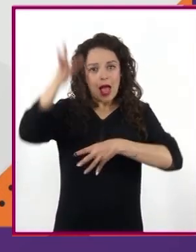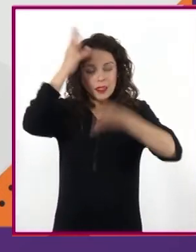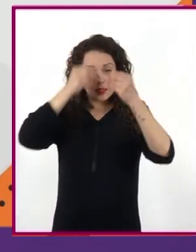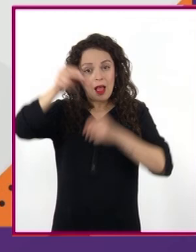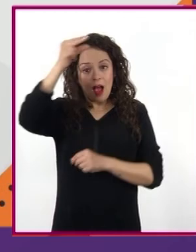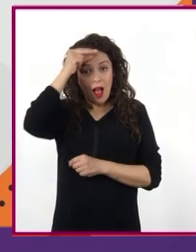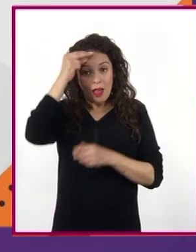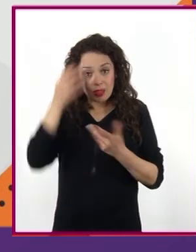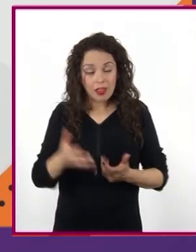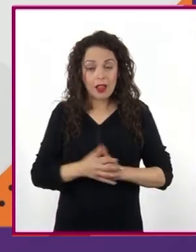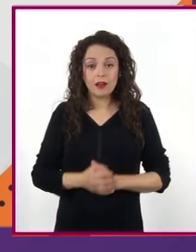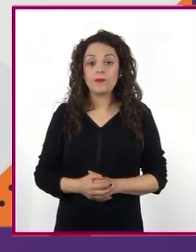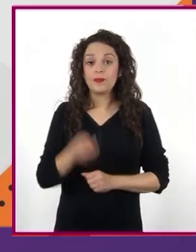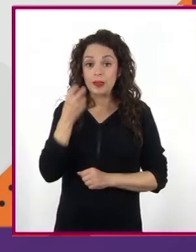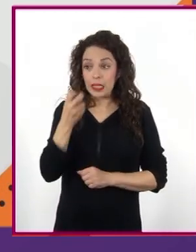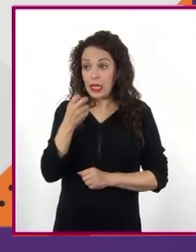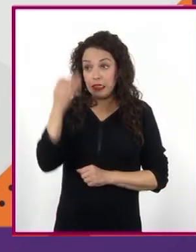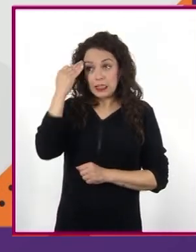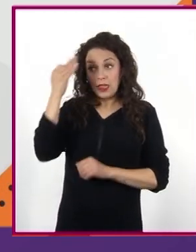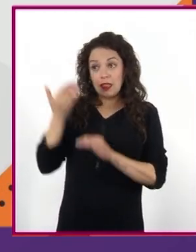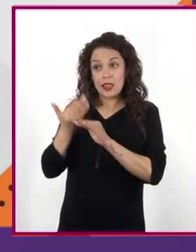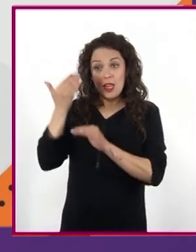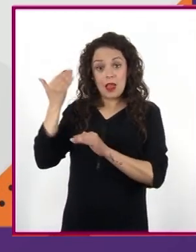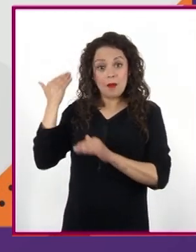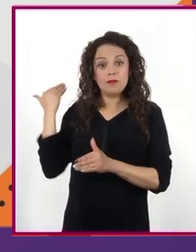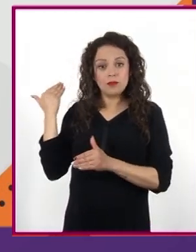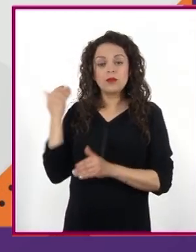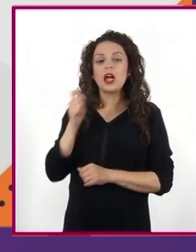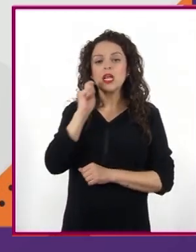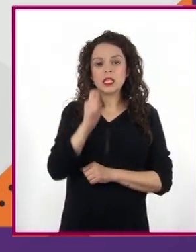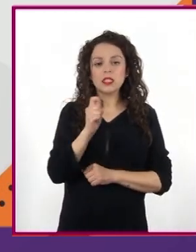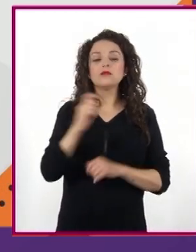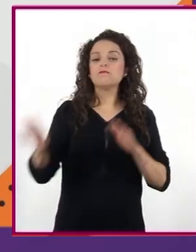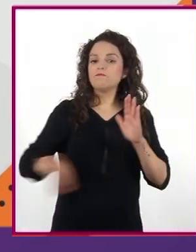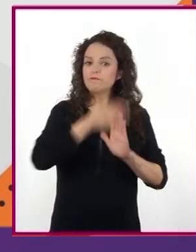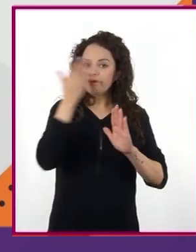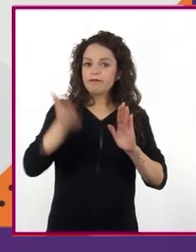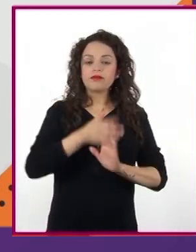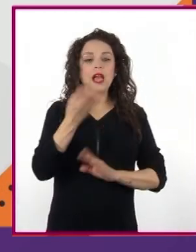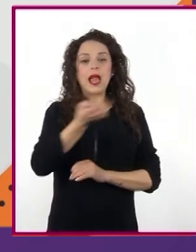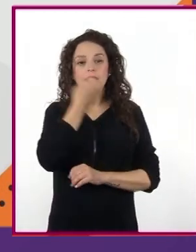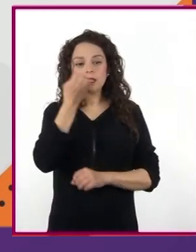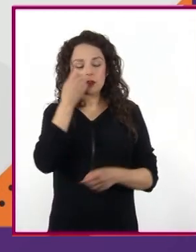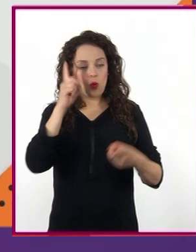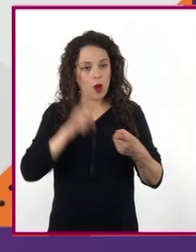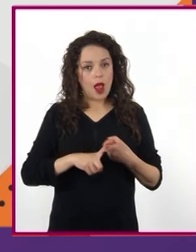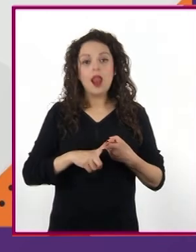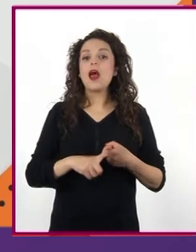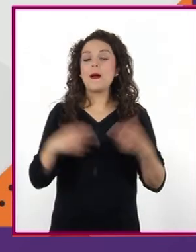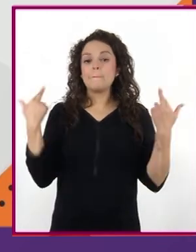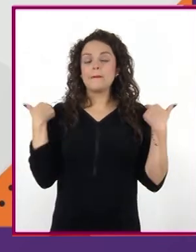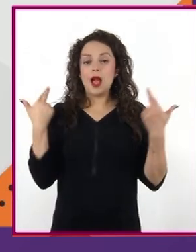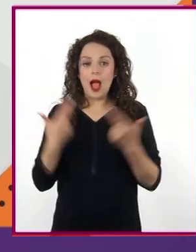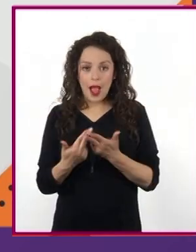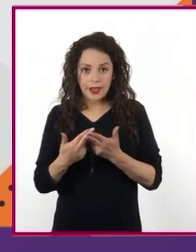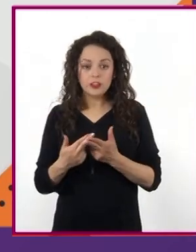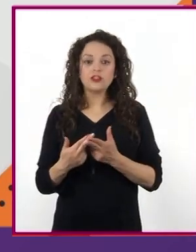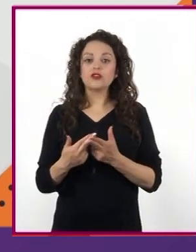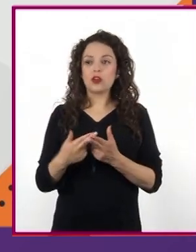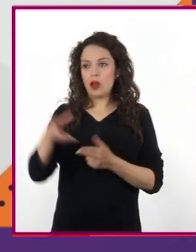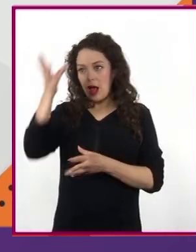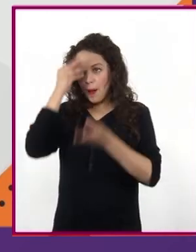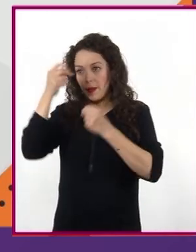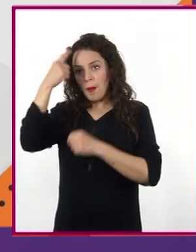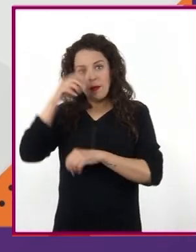recursos disponibles en la época, esto es, la construcción de escuelas, la formación de maestros, la circulación